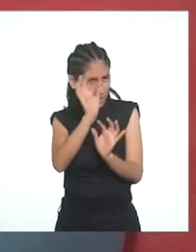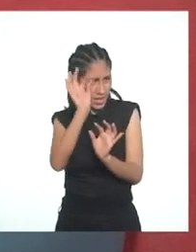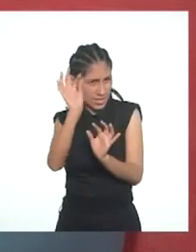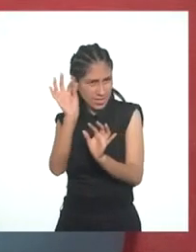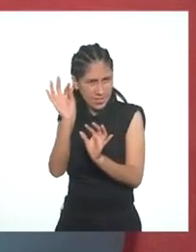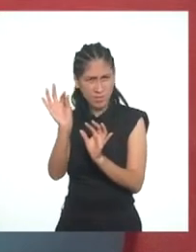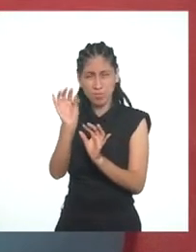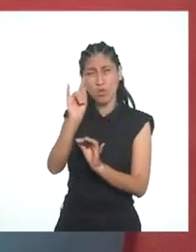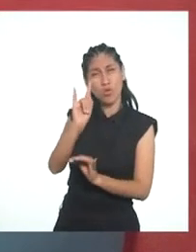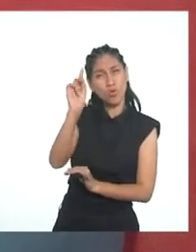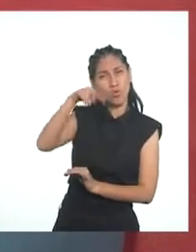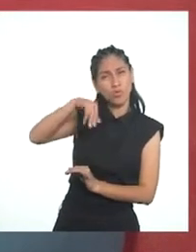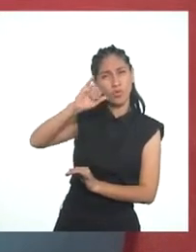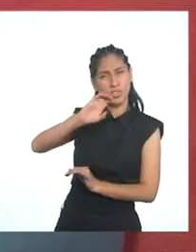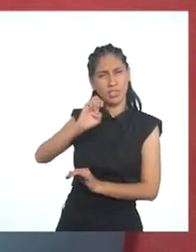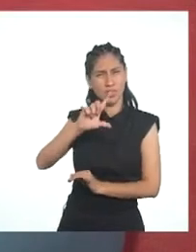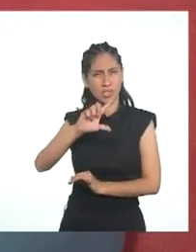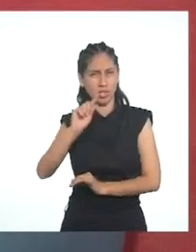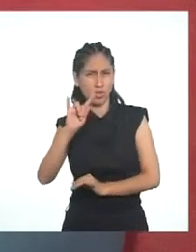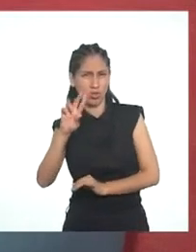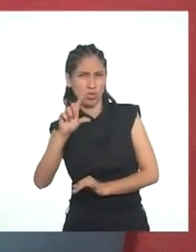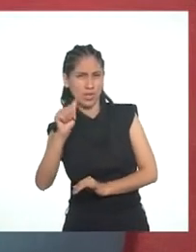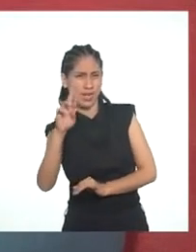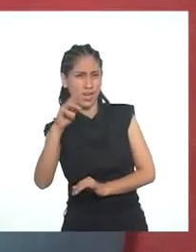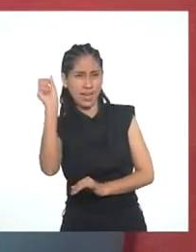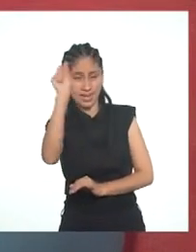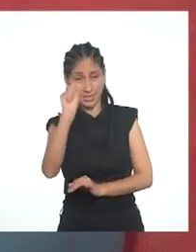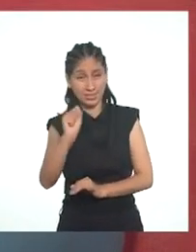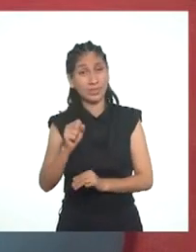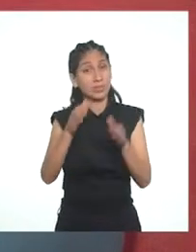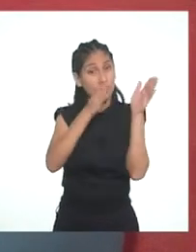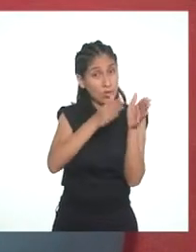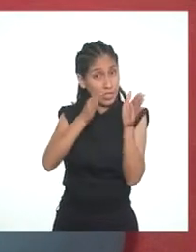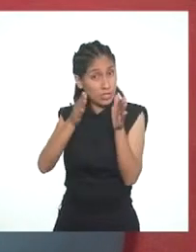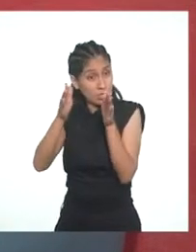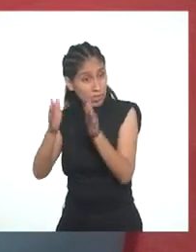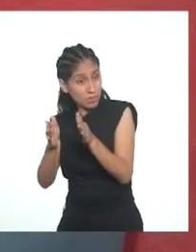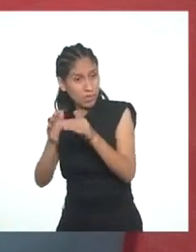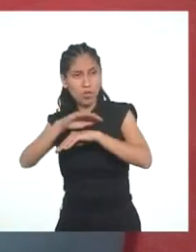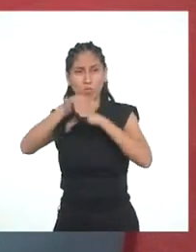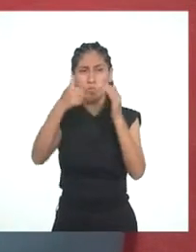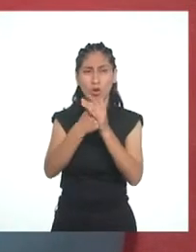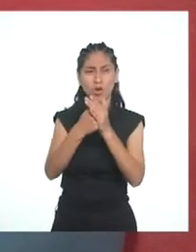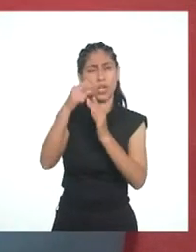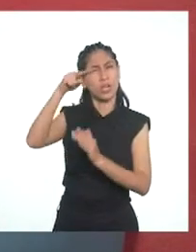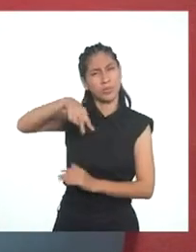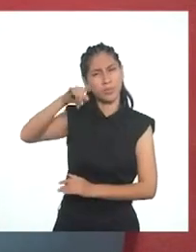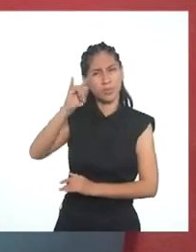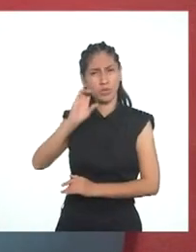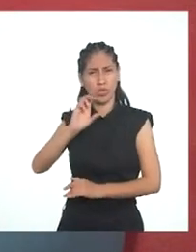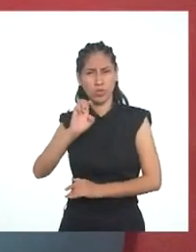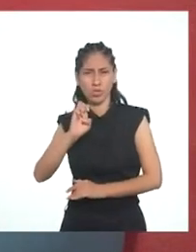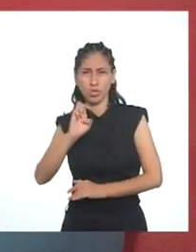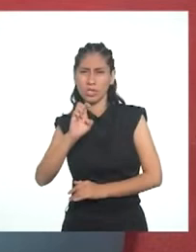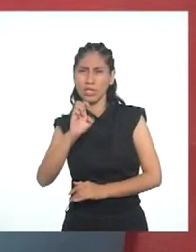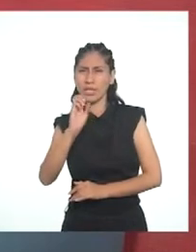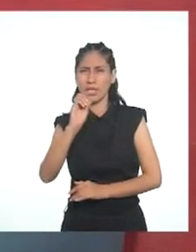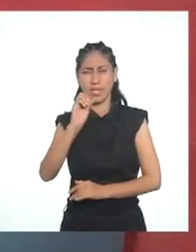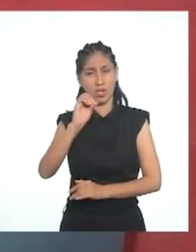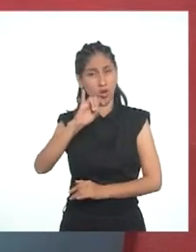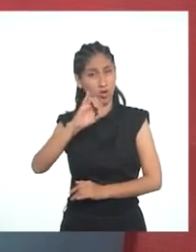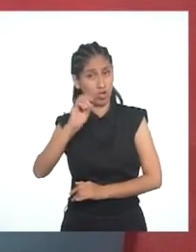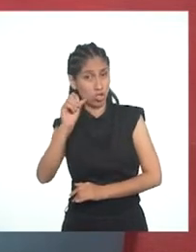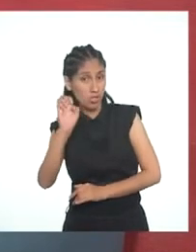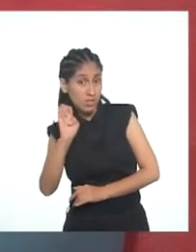son los ácidos nucleicos, se encuentran distribuidos por el citoplasma, en una zona llamada nucleoide, y no